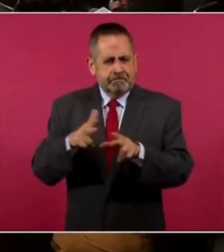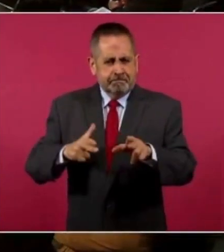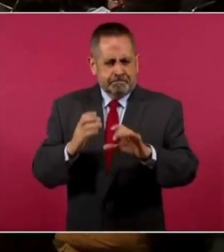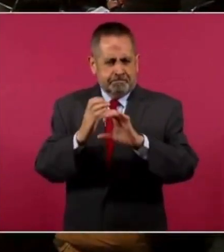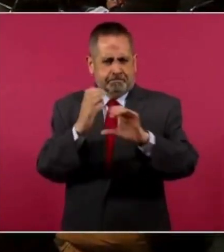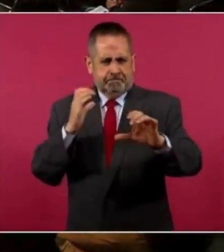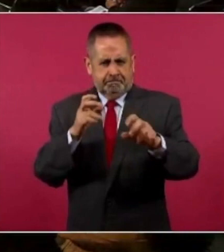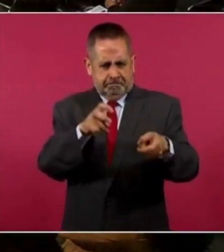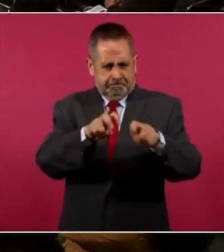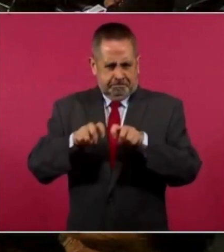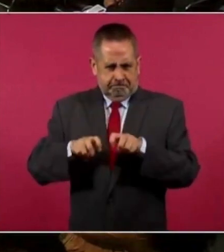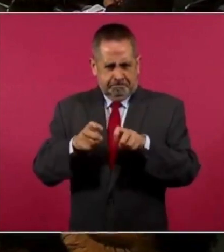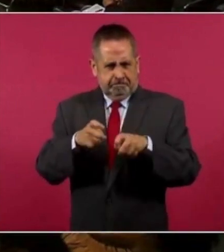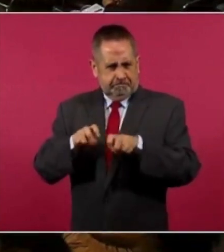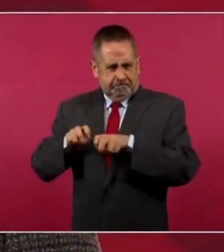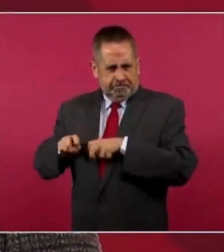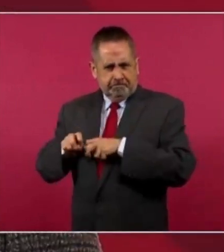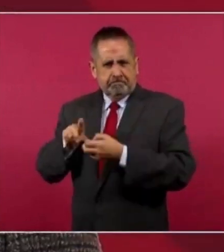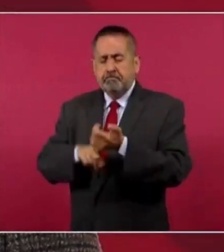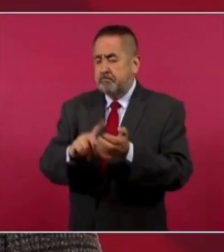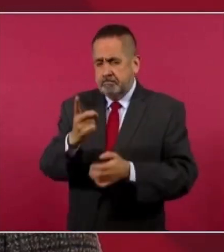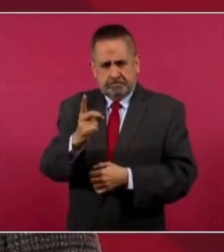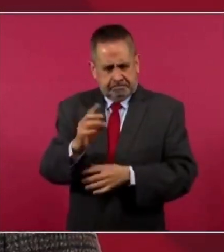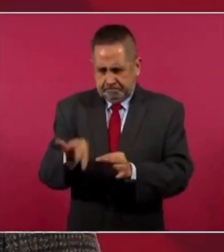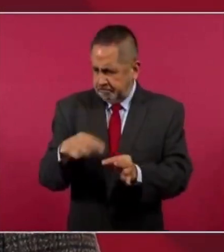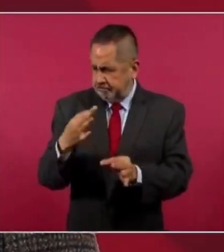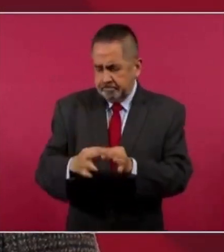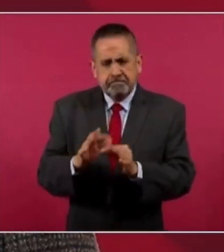de pasajeros en diciembre.